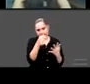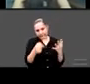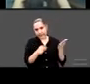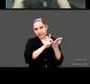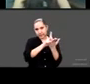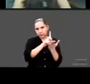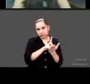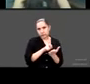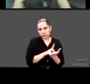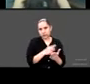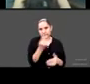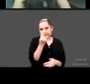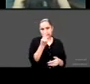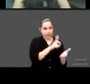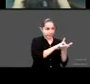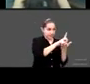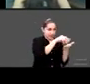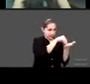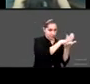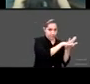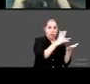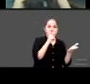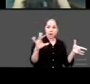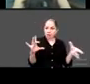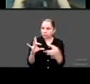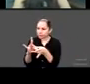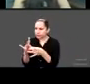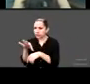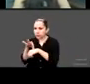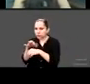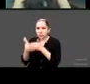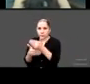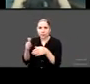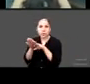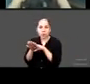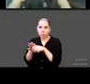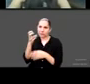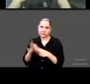realidad social que vivimos ante la violencia. Gracias. Muchas gracias,